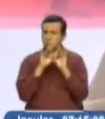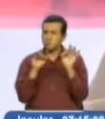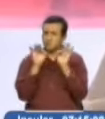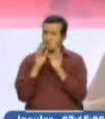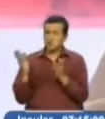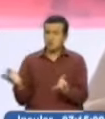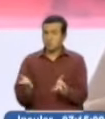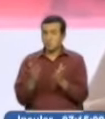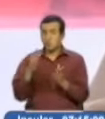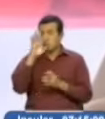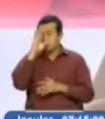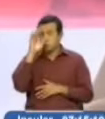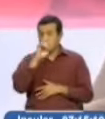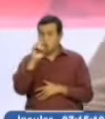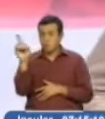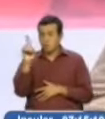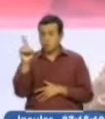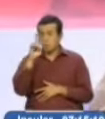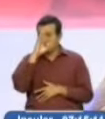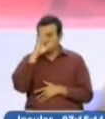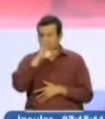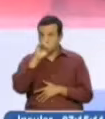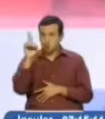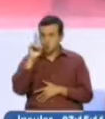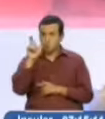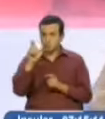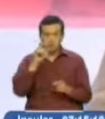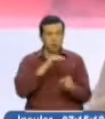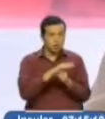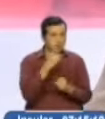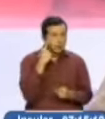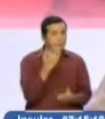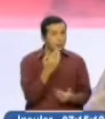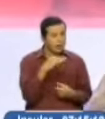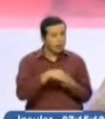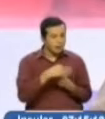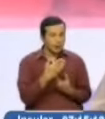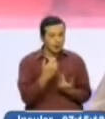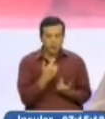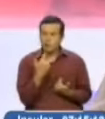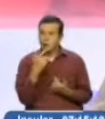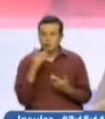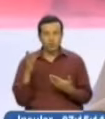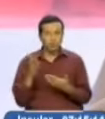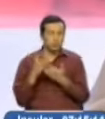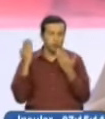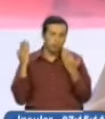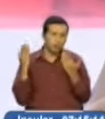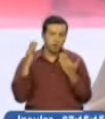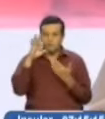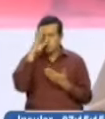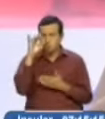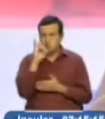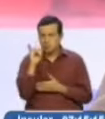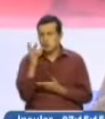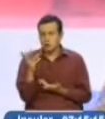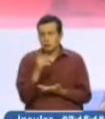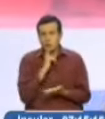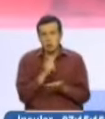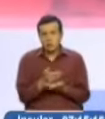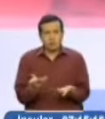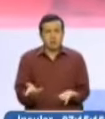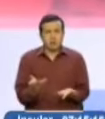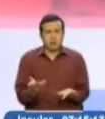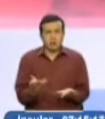decir, la derecha tiene que ganarse a la población para poder disputarle el poder a las izquierdas.